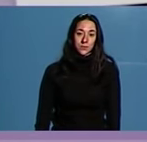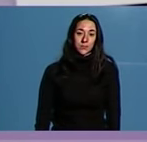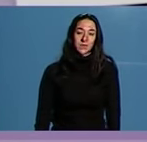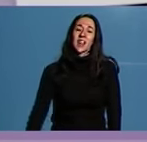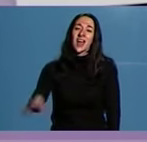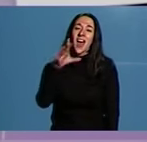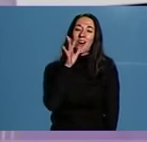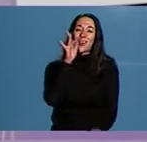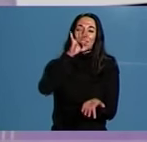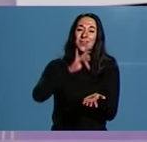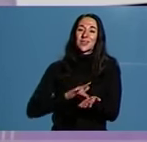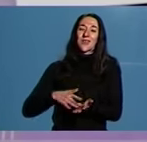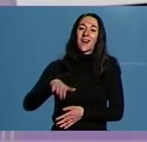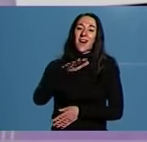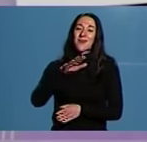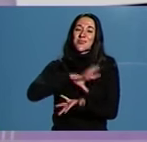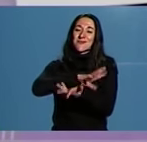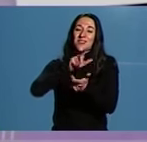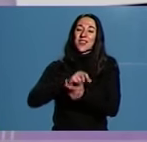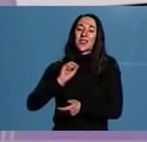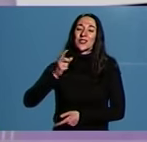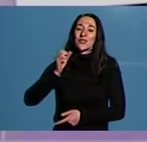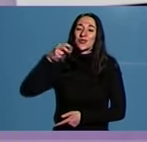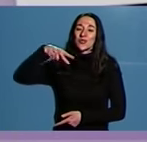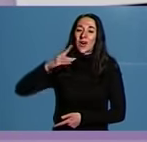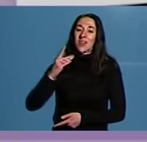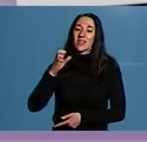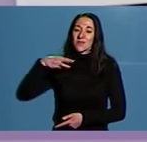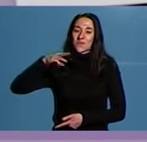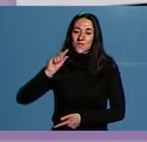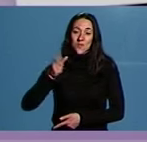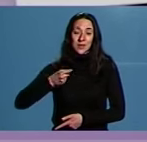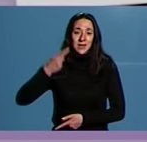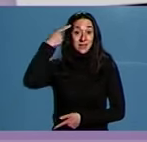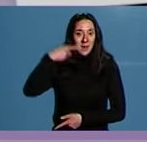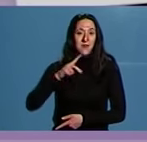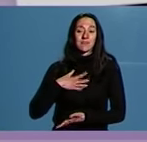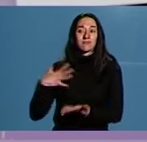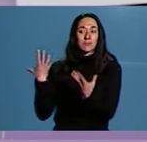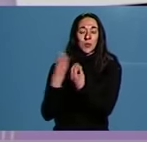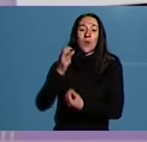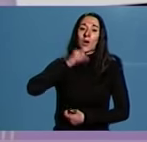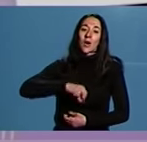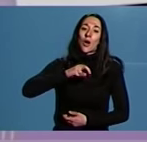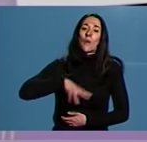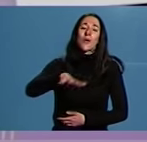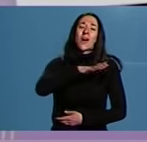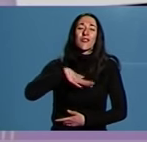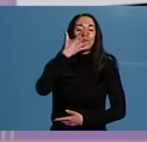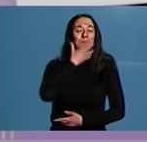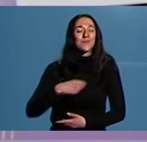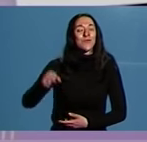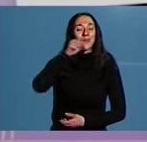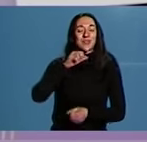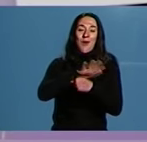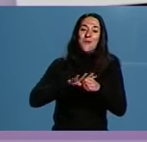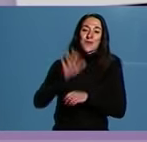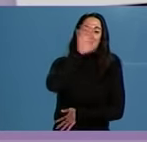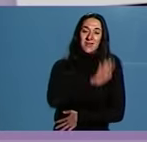E agora imos ao espazo de Xoán de Muxa, que, como xa saberán, nos amosa as súas andainas polos lugares máis fermosos de toda a